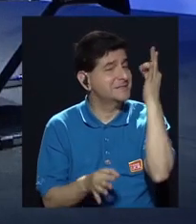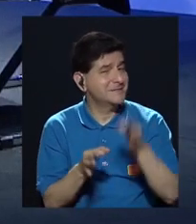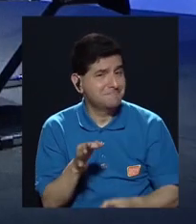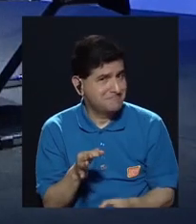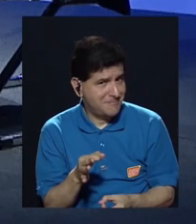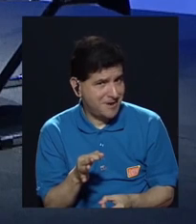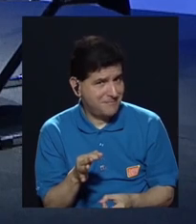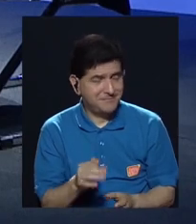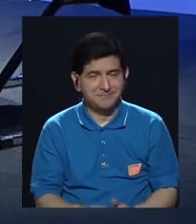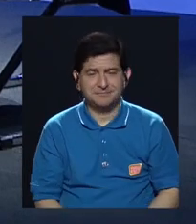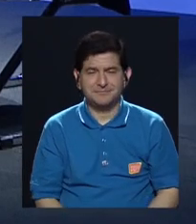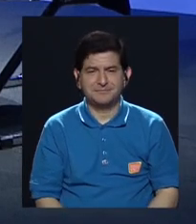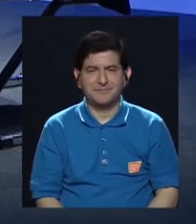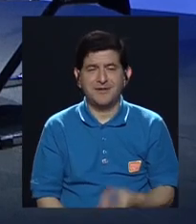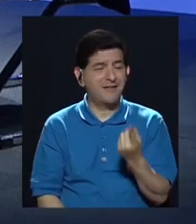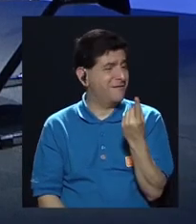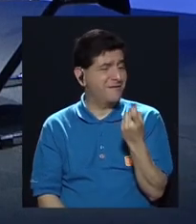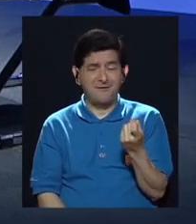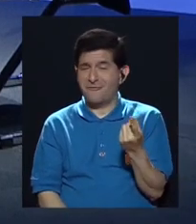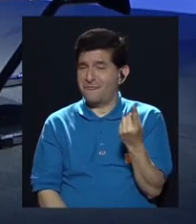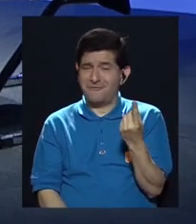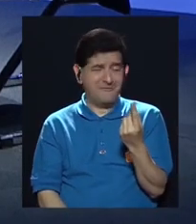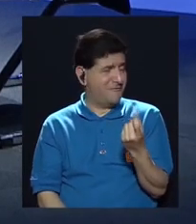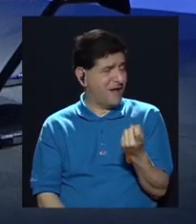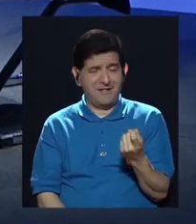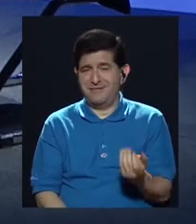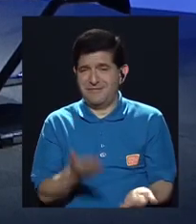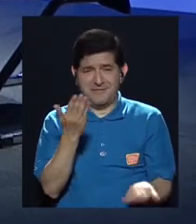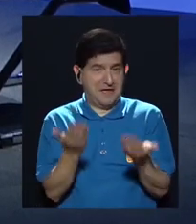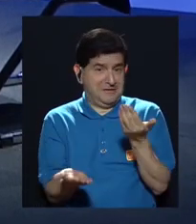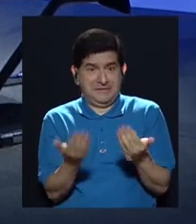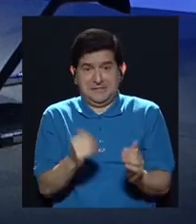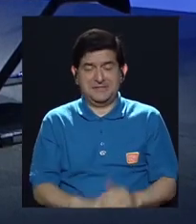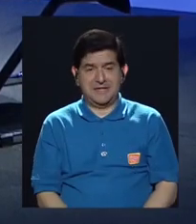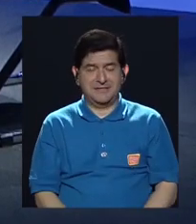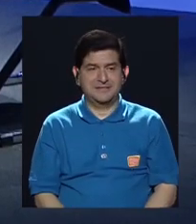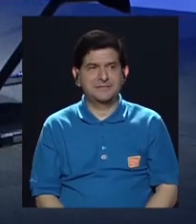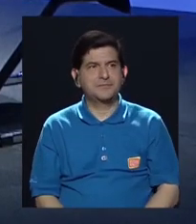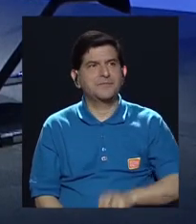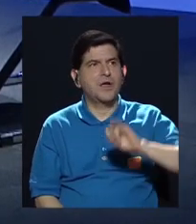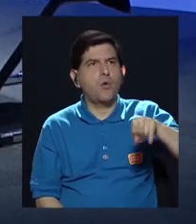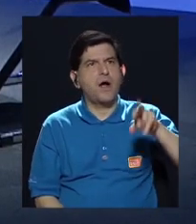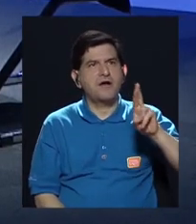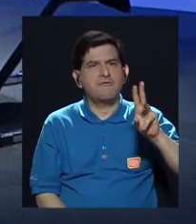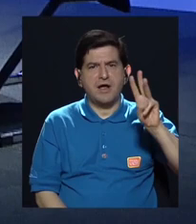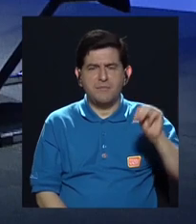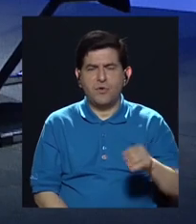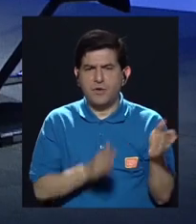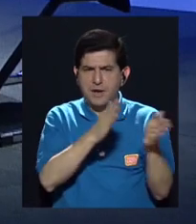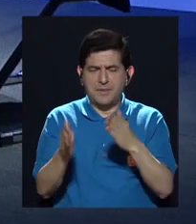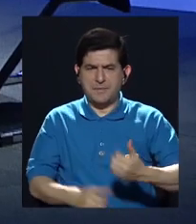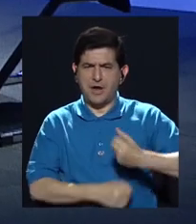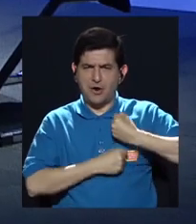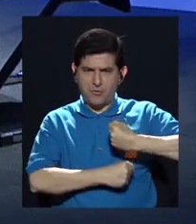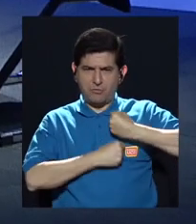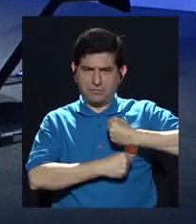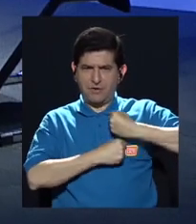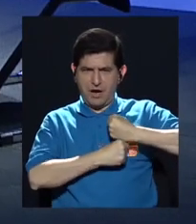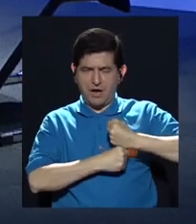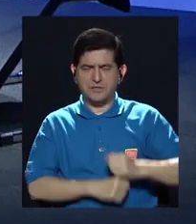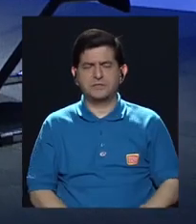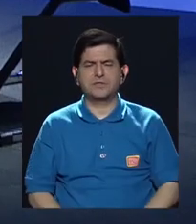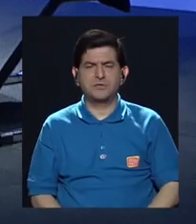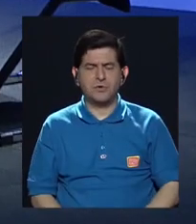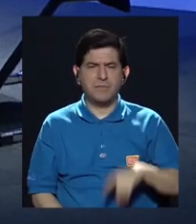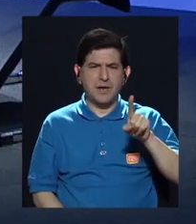simple. No hace falta, por ejemplo, Juan Rafael Mora empezó a preparar nuestro ejército